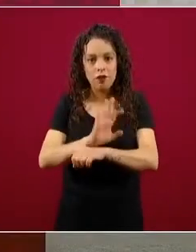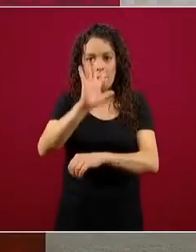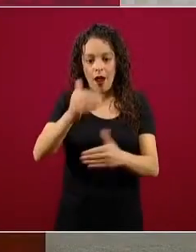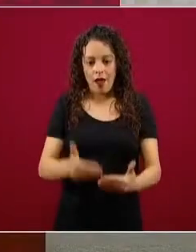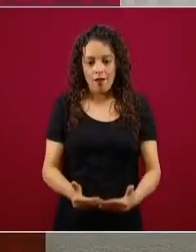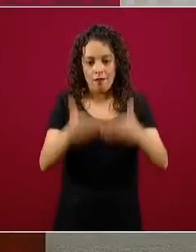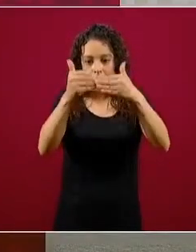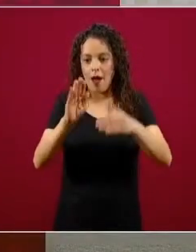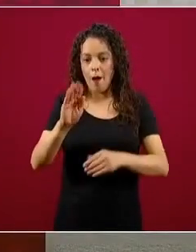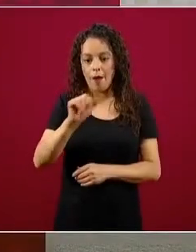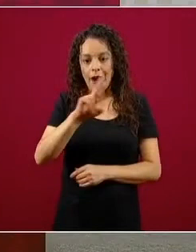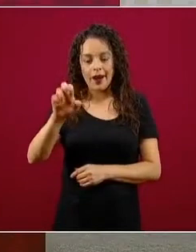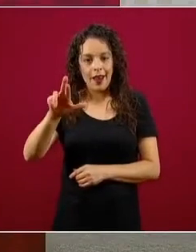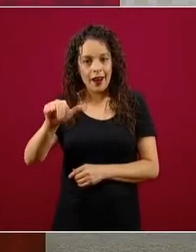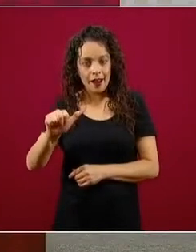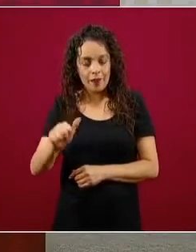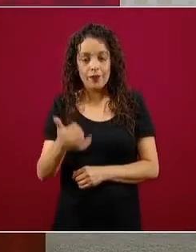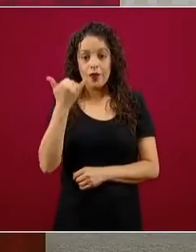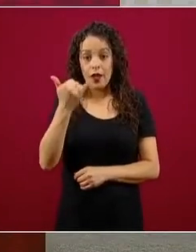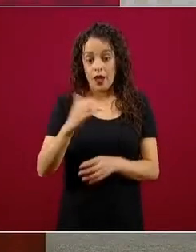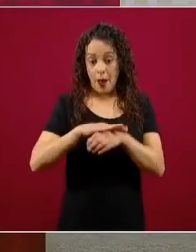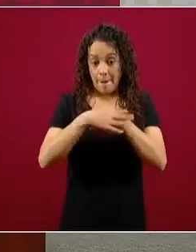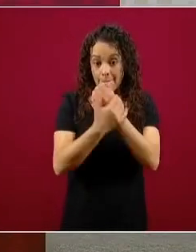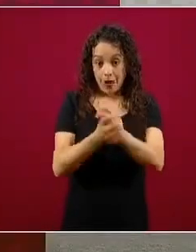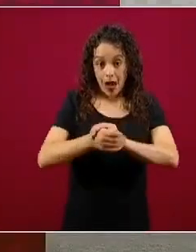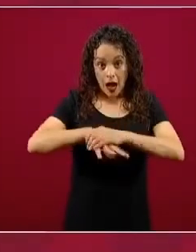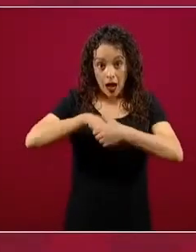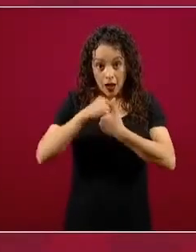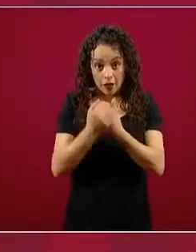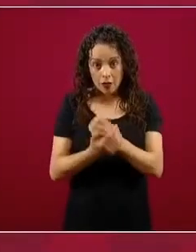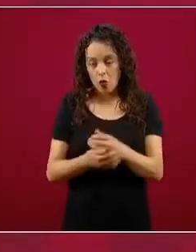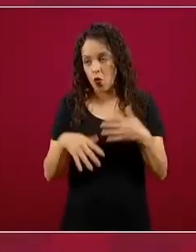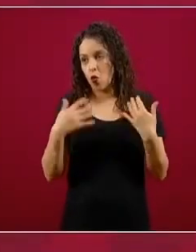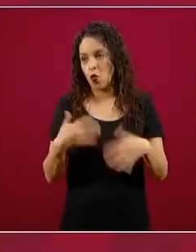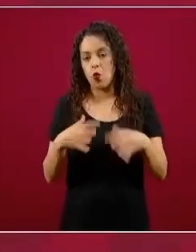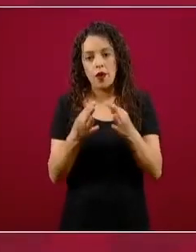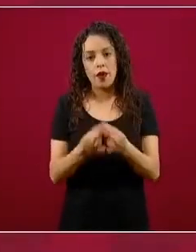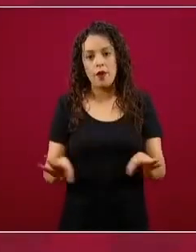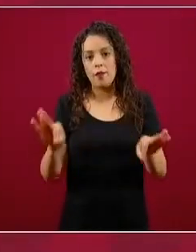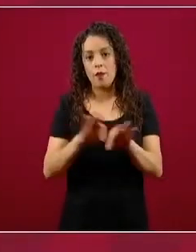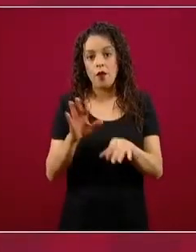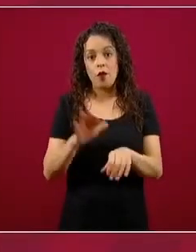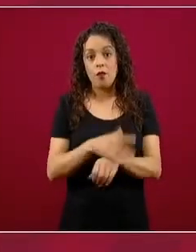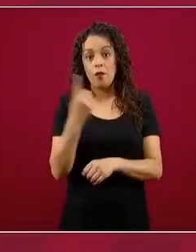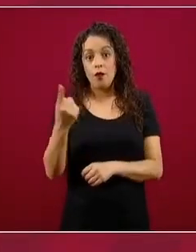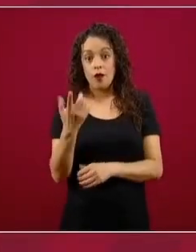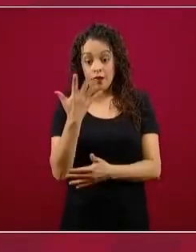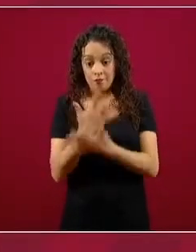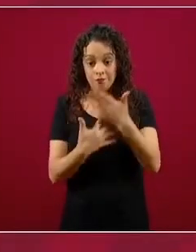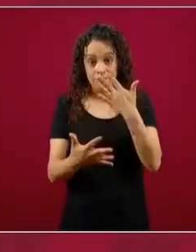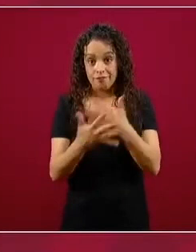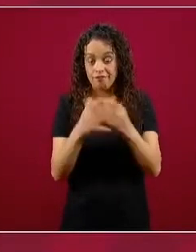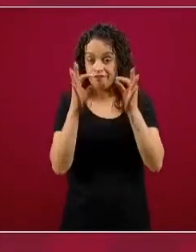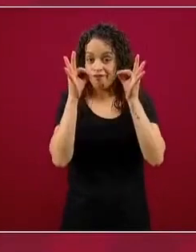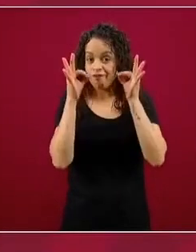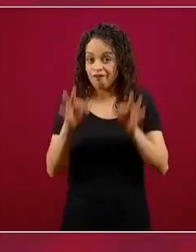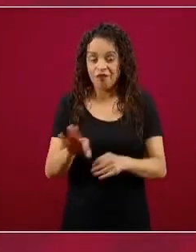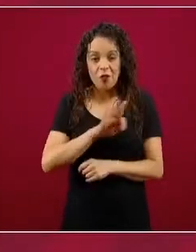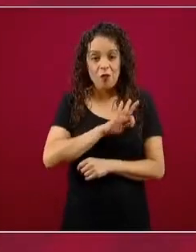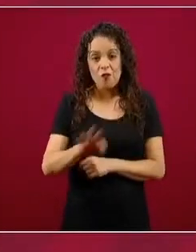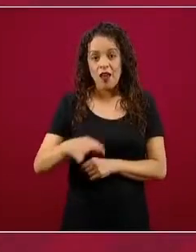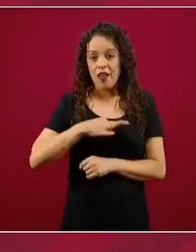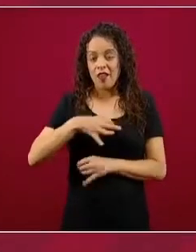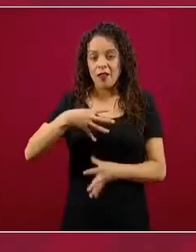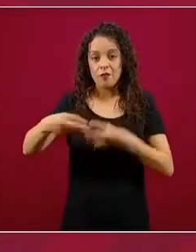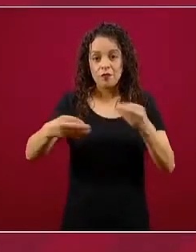de manos también es crucial porque las manos son un mecanismo bastante eficiente de transmisión de este virus, de